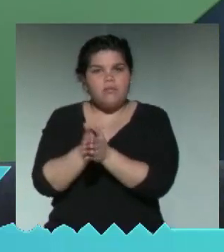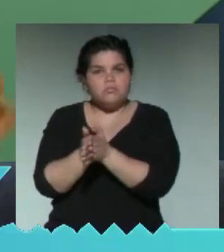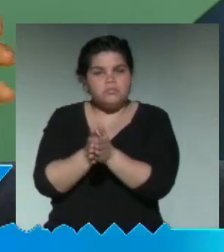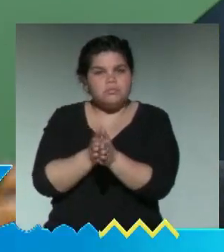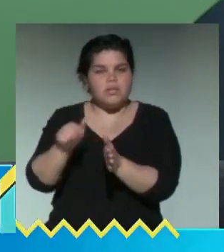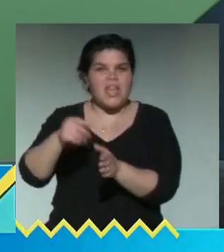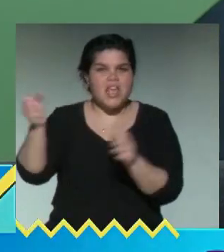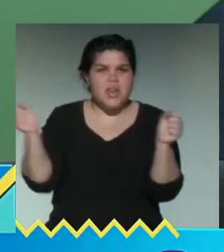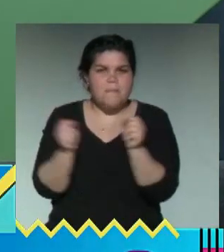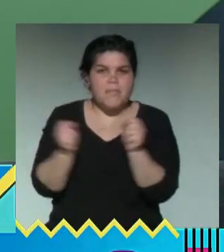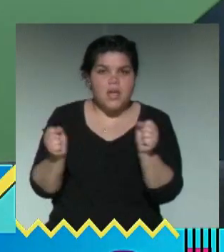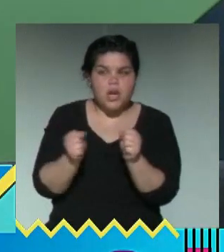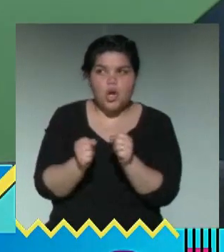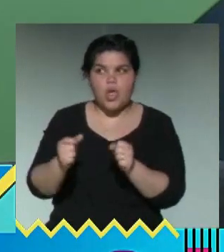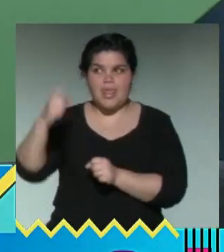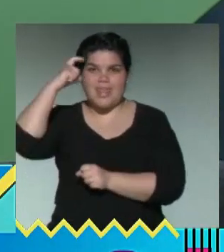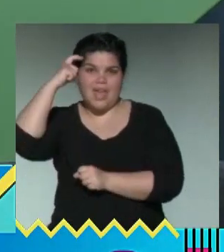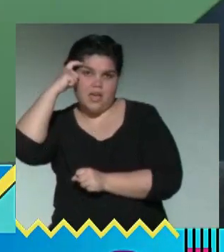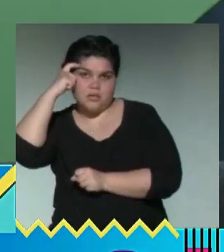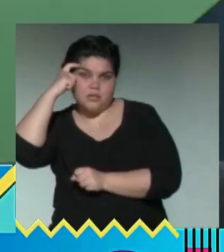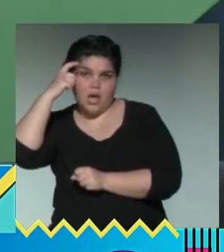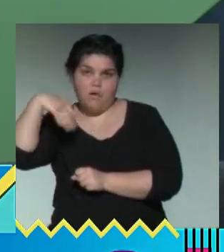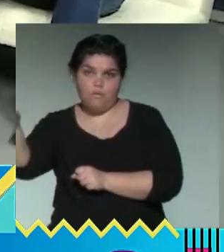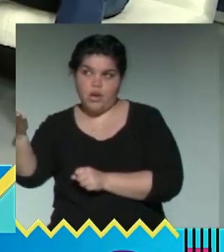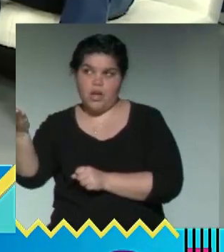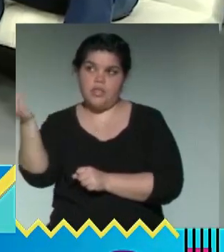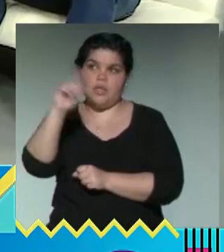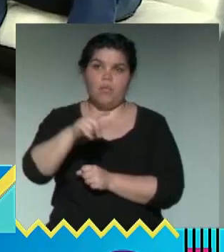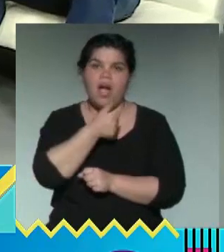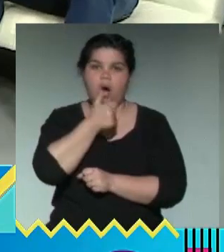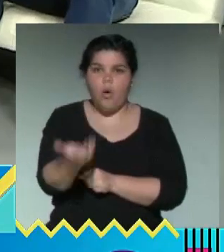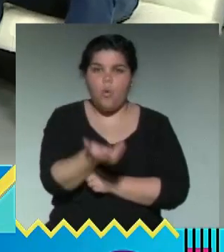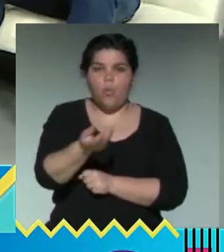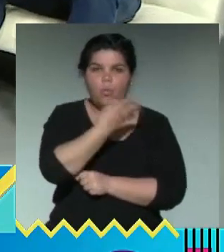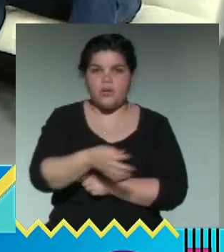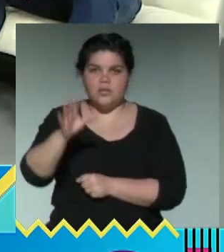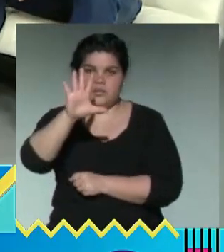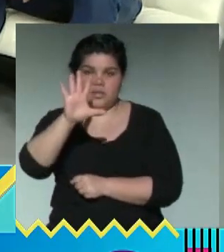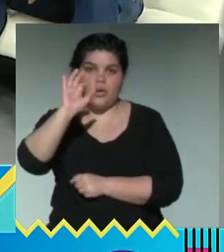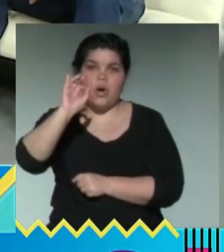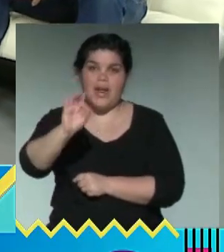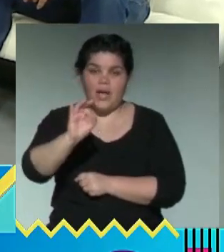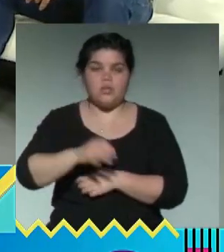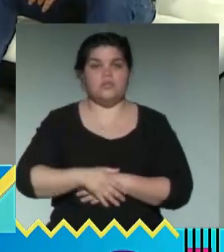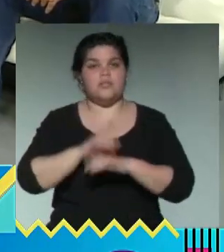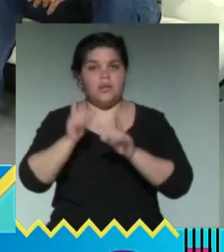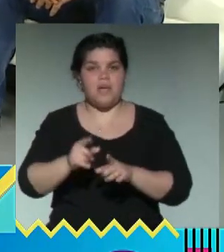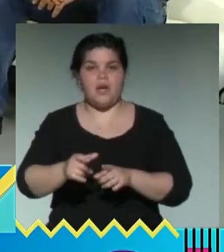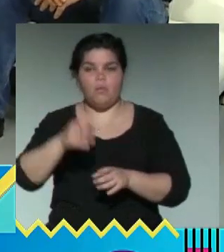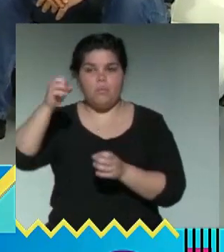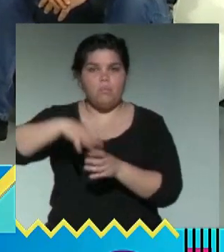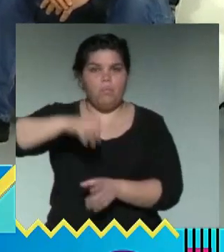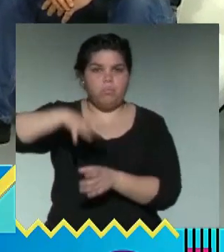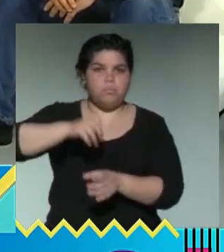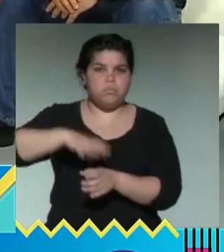en invierno, hacían 10 grados en el ambiente y saliera el aire en 45 grados, una bomba manual también con botellas, y empezar a